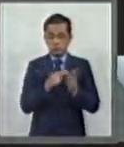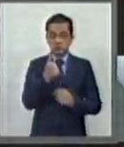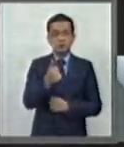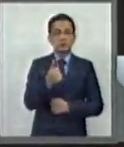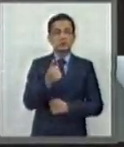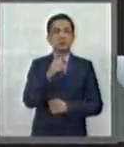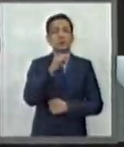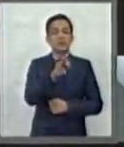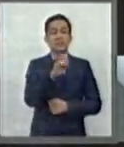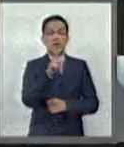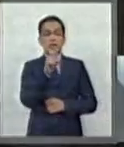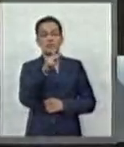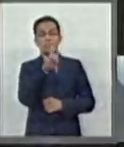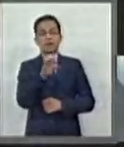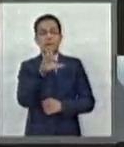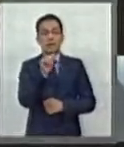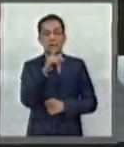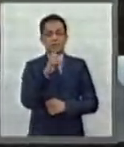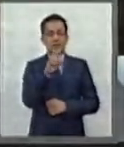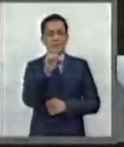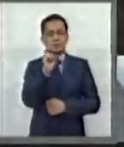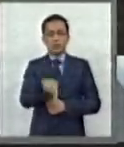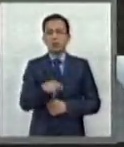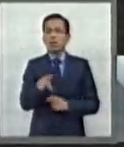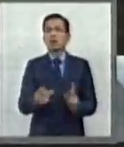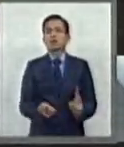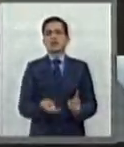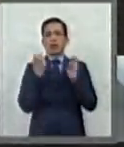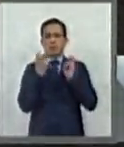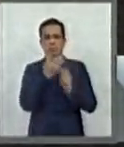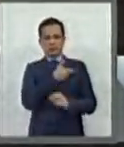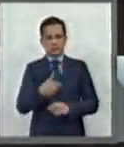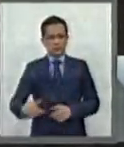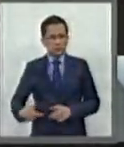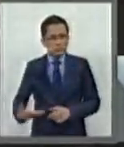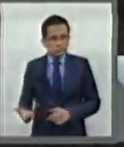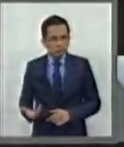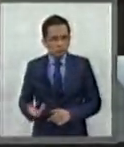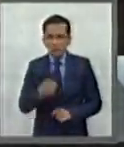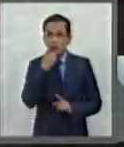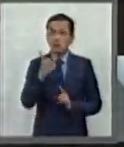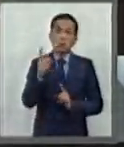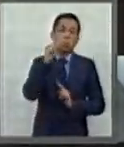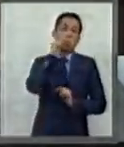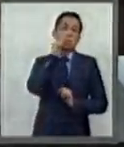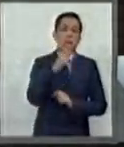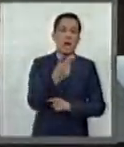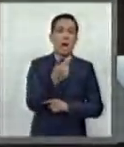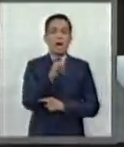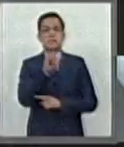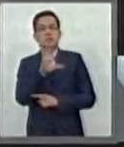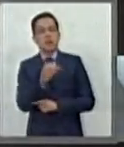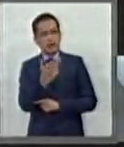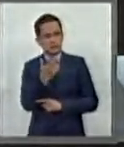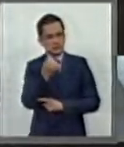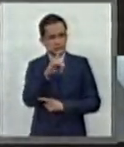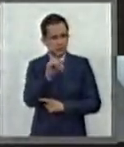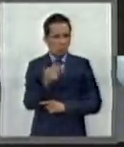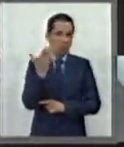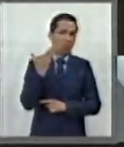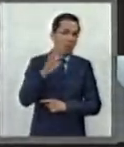se robó la presidencia y todavía tuvo el descaro de decir, haiga sido como haiga sido. En